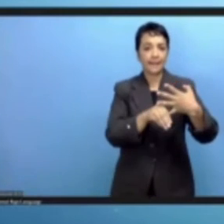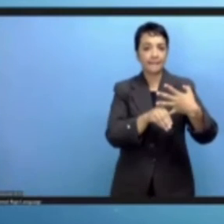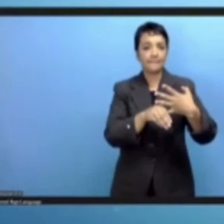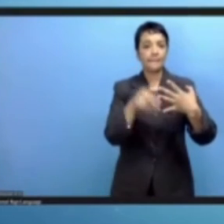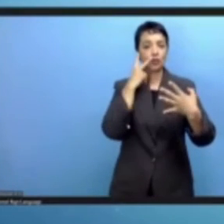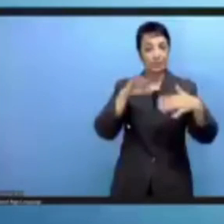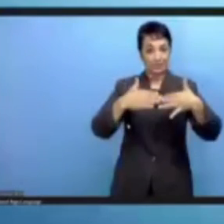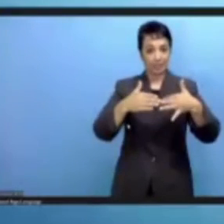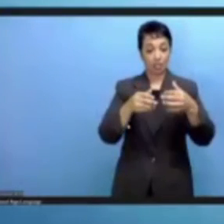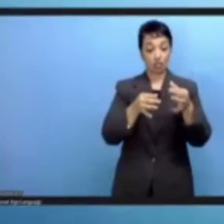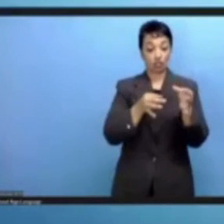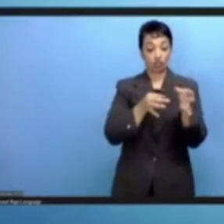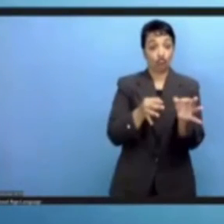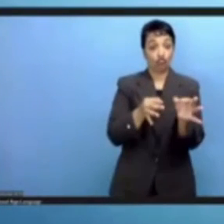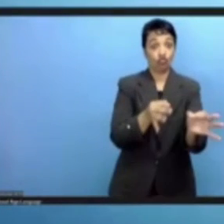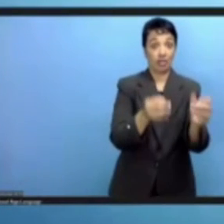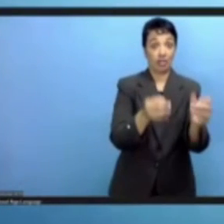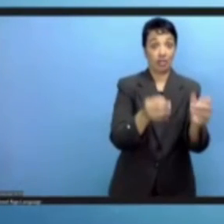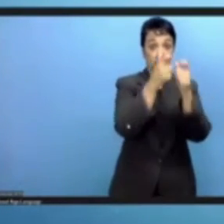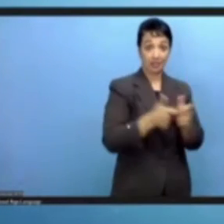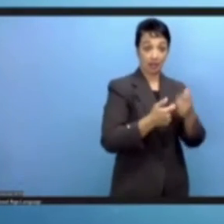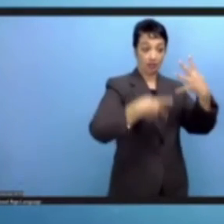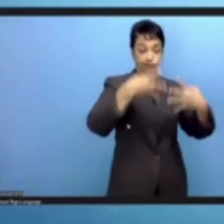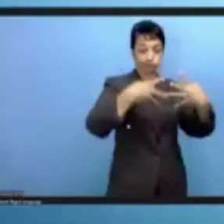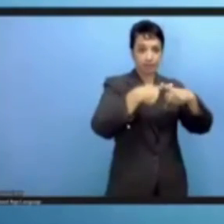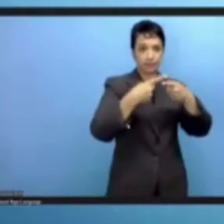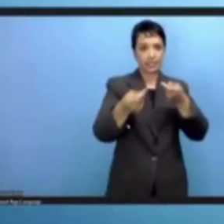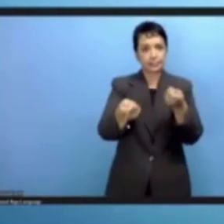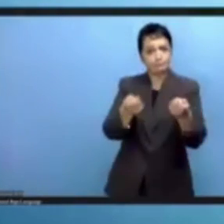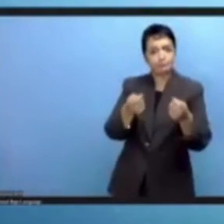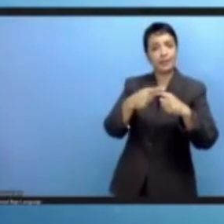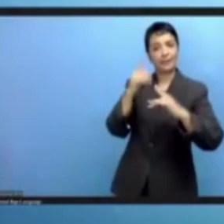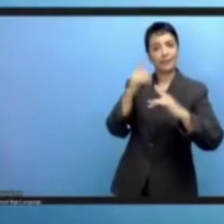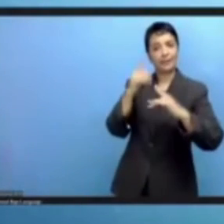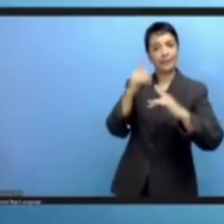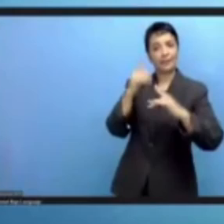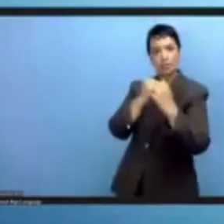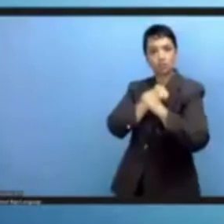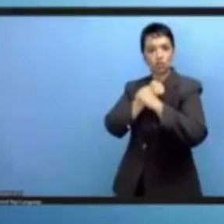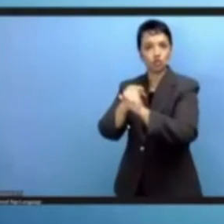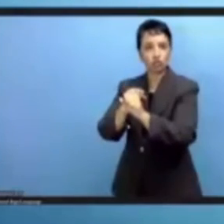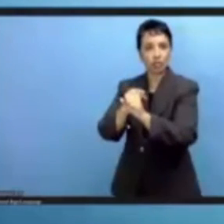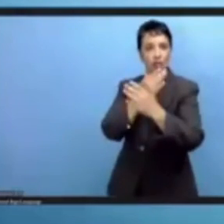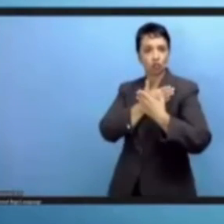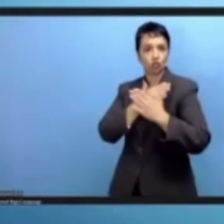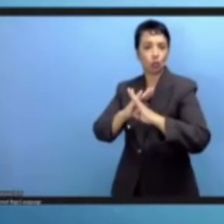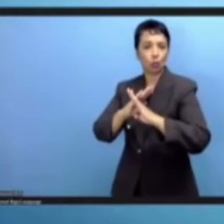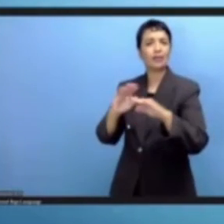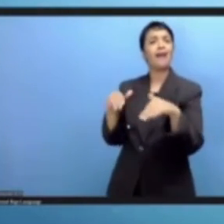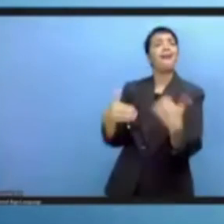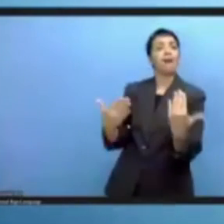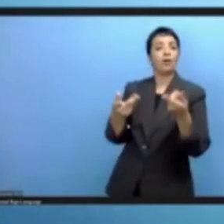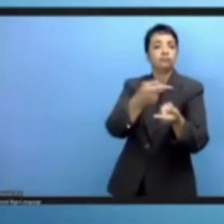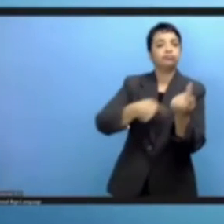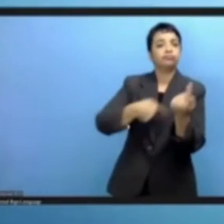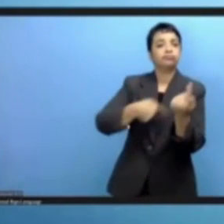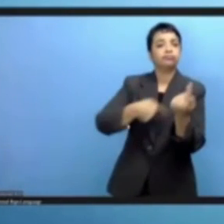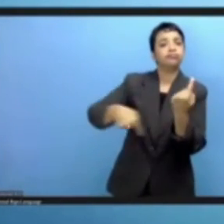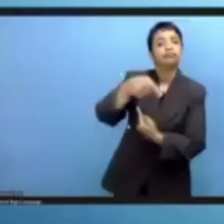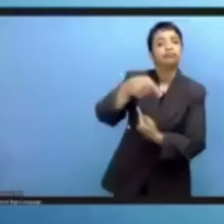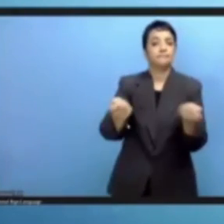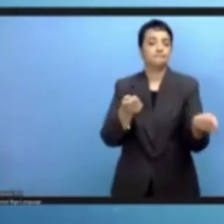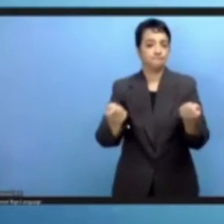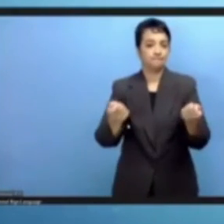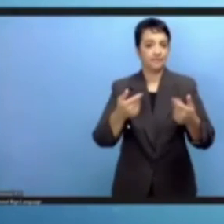en el optimismo necesario fundamentalmente alrededor de la propiedad de la infraestructura crítica estrategia de datos Y ciberseguridad